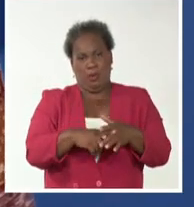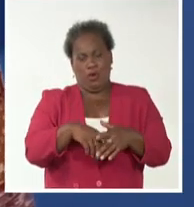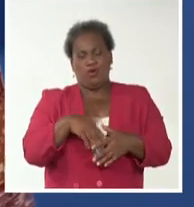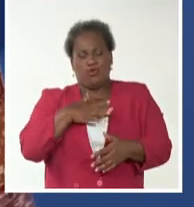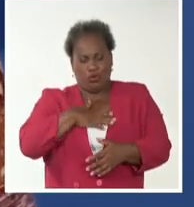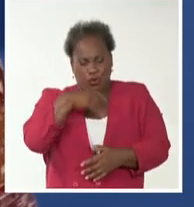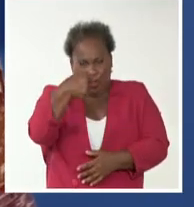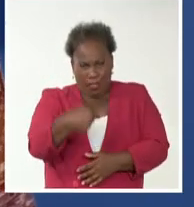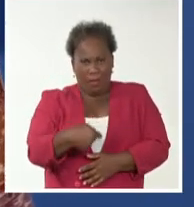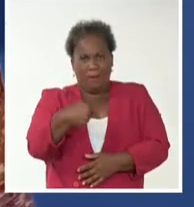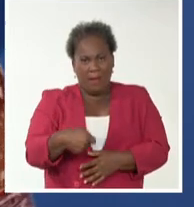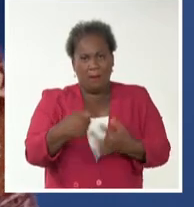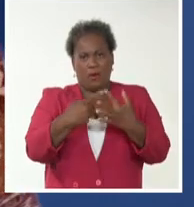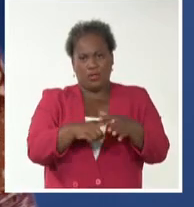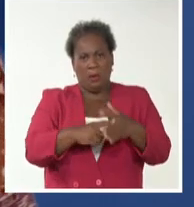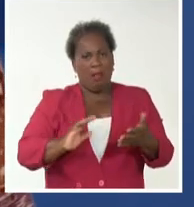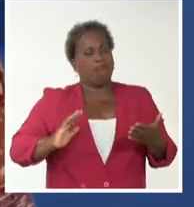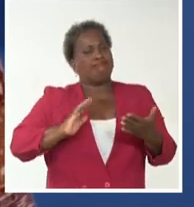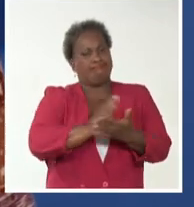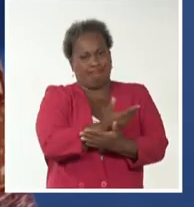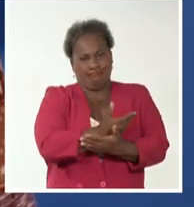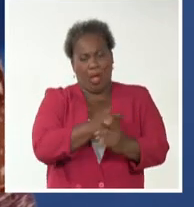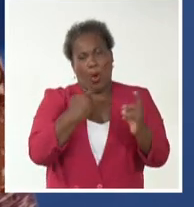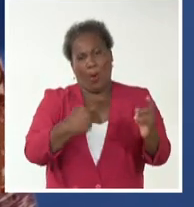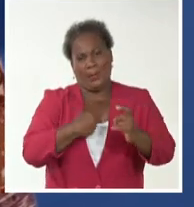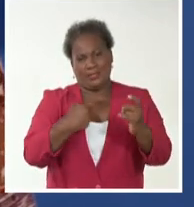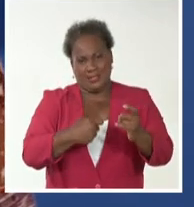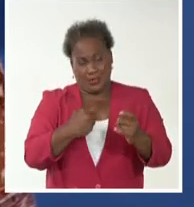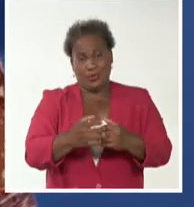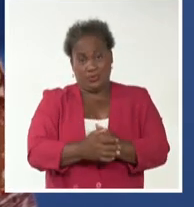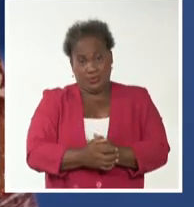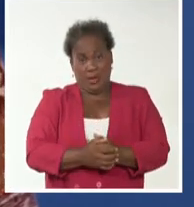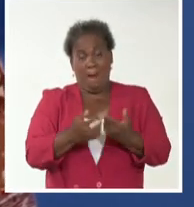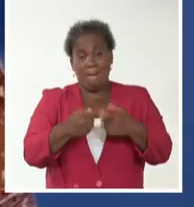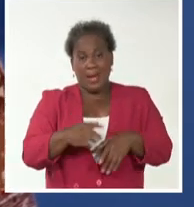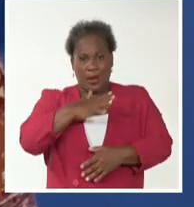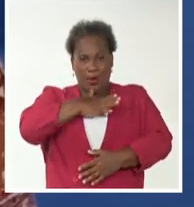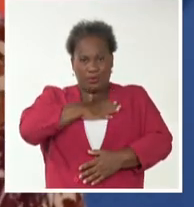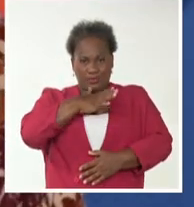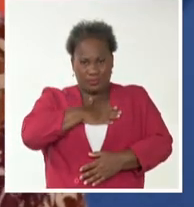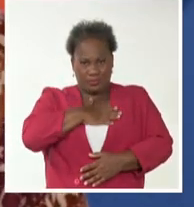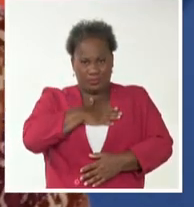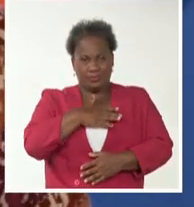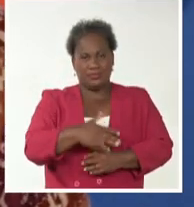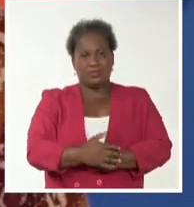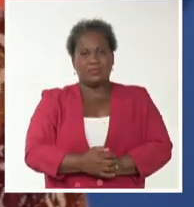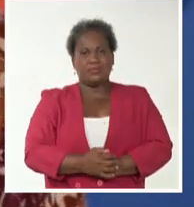de superarlos, de erradicarlos, de combatirlos, pero desde nuestras posiciones.